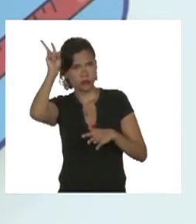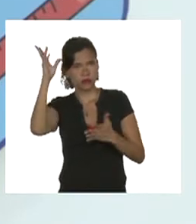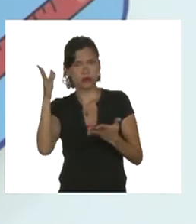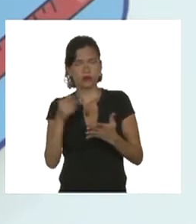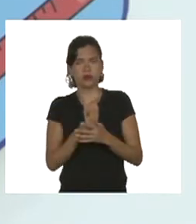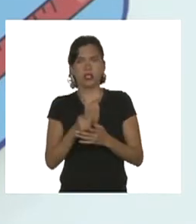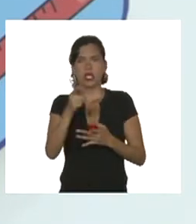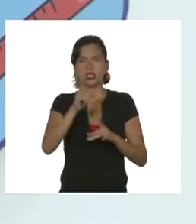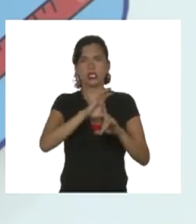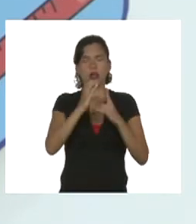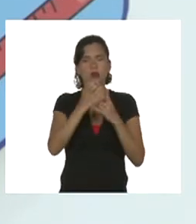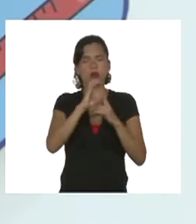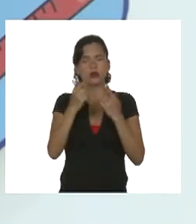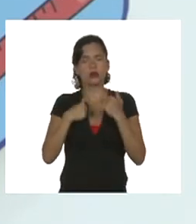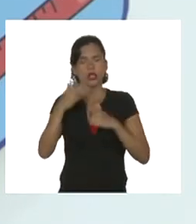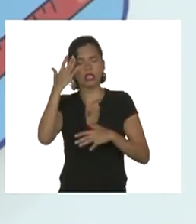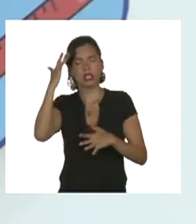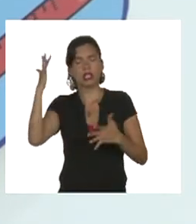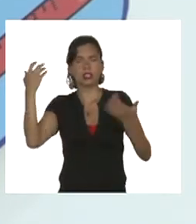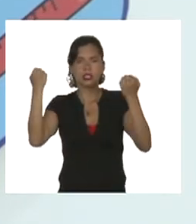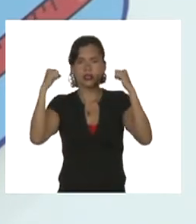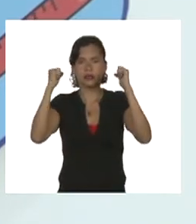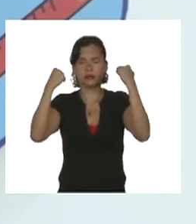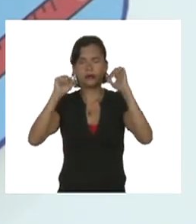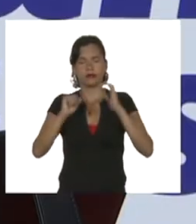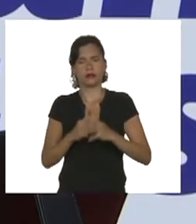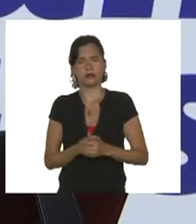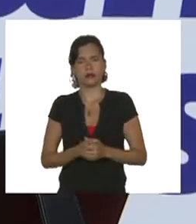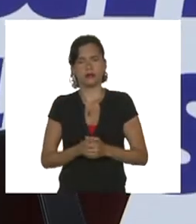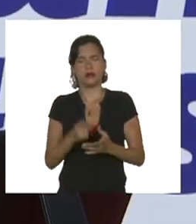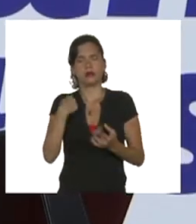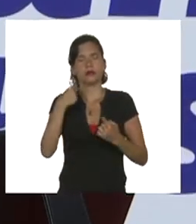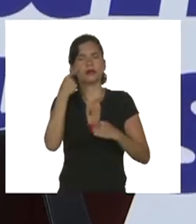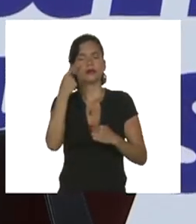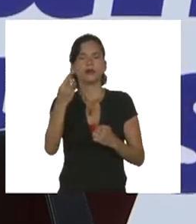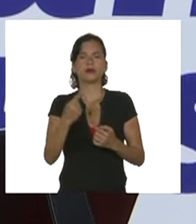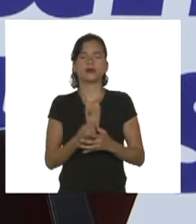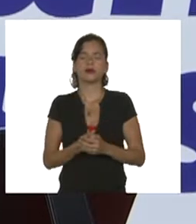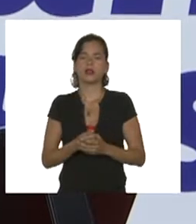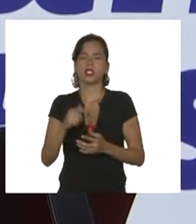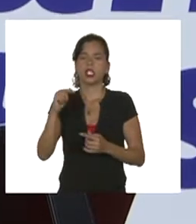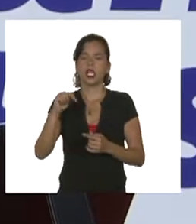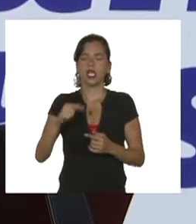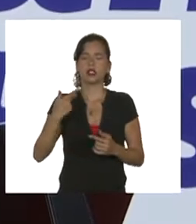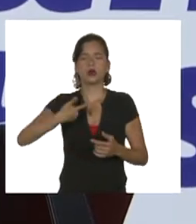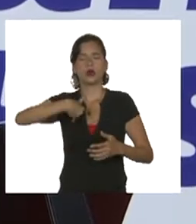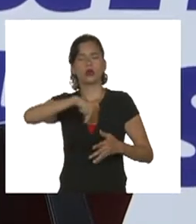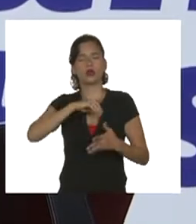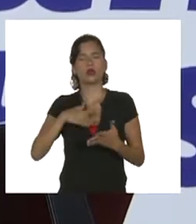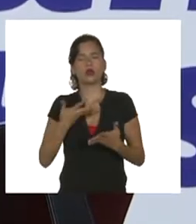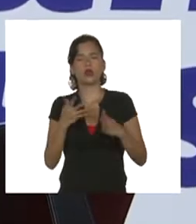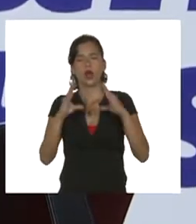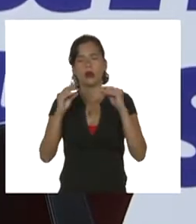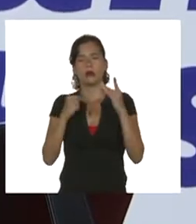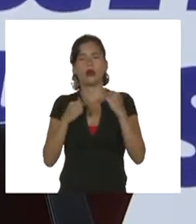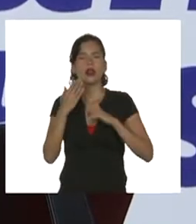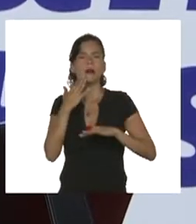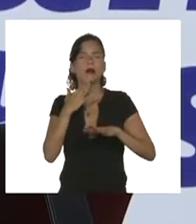ese tipo de cultura, de creencias, las practican. Fíjate, Heiler, esto cuando nosotros hablamos de la madre